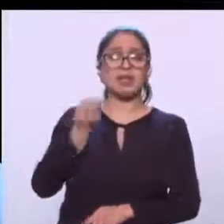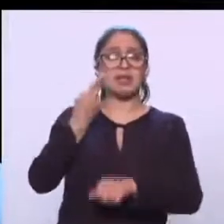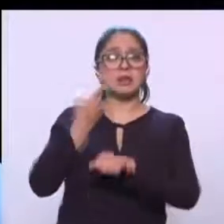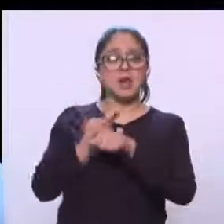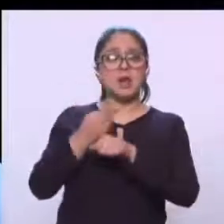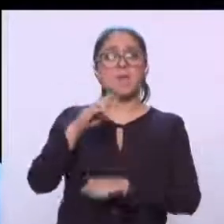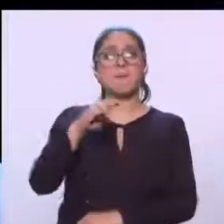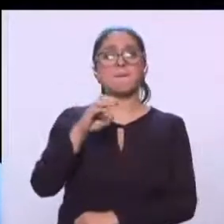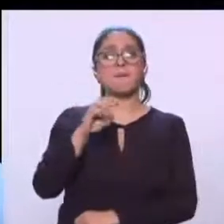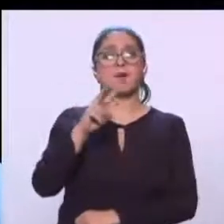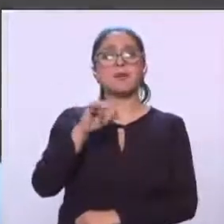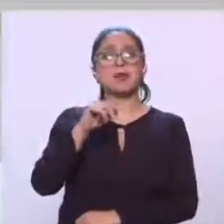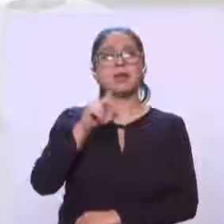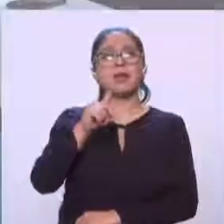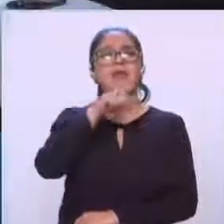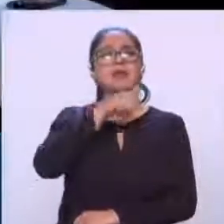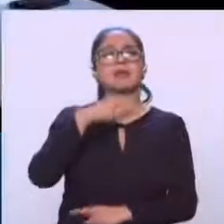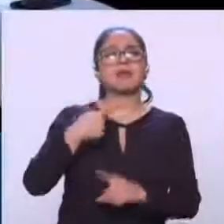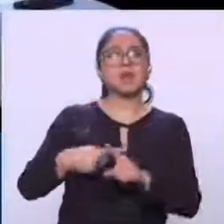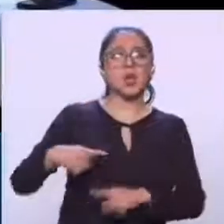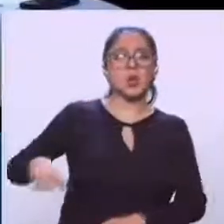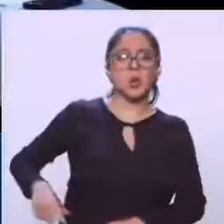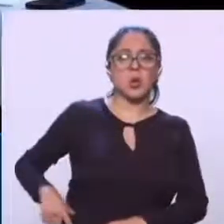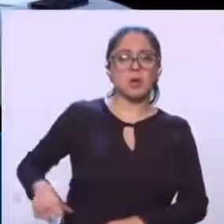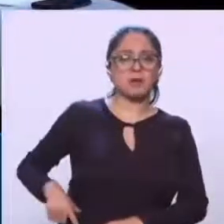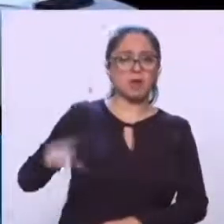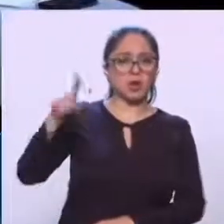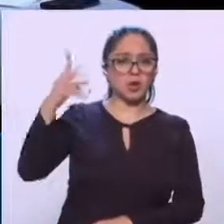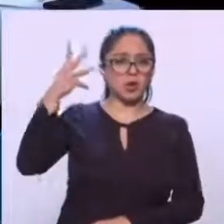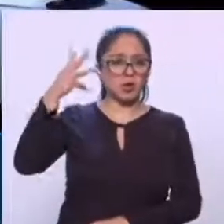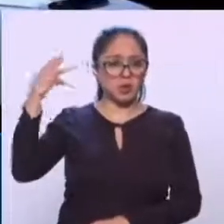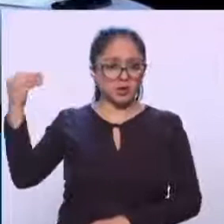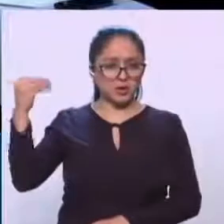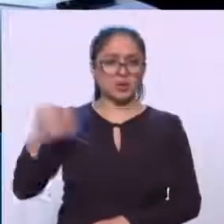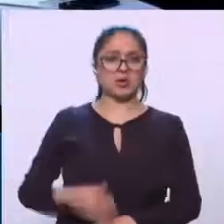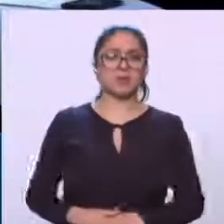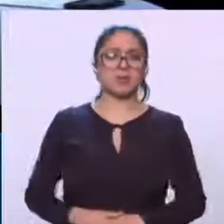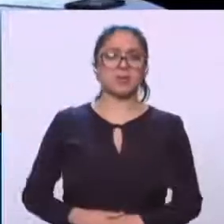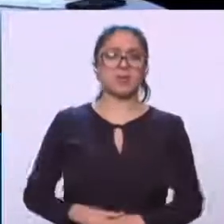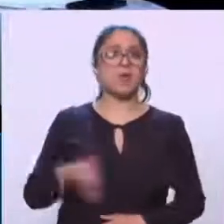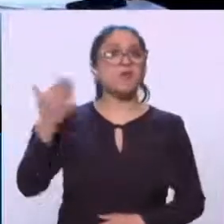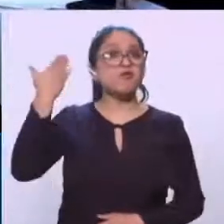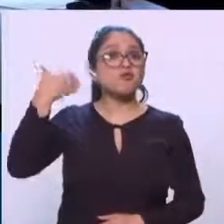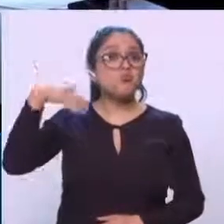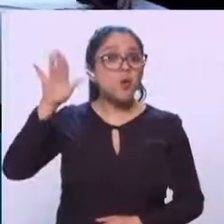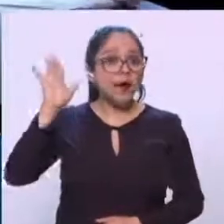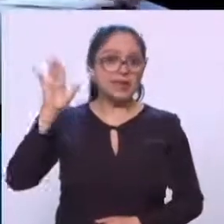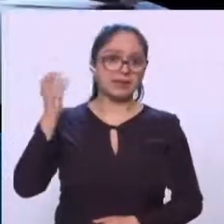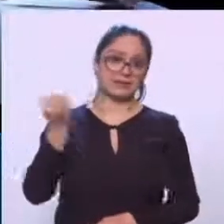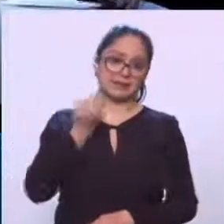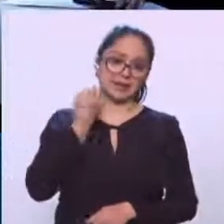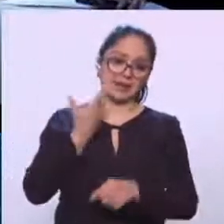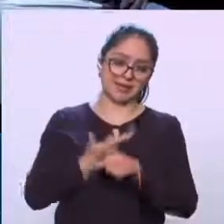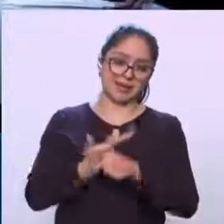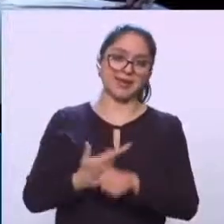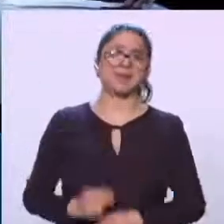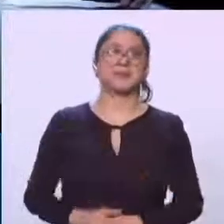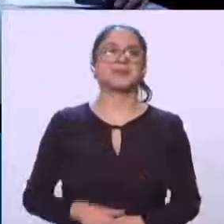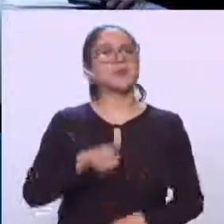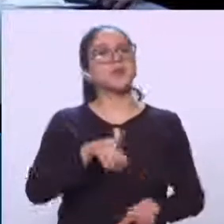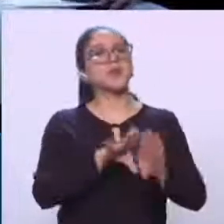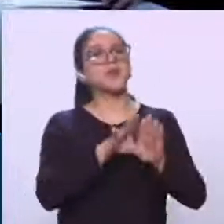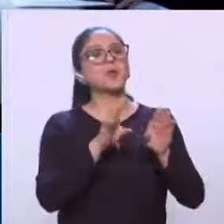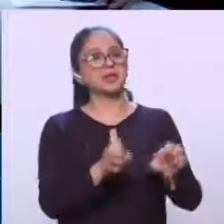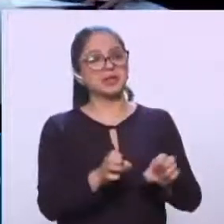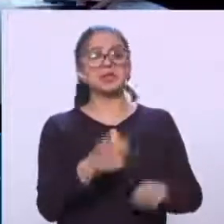de Colima. Dana, buenas noches. Fue secretaria del Gobierno de Movilidad. Hola, ¿cómo están? ¿Cómo estás? Muy bien, muy bien.